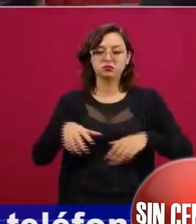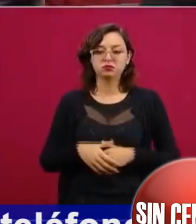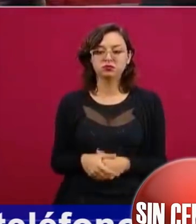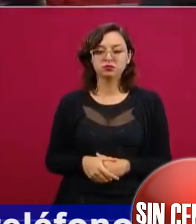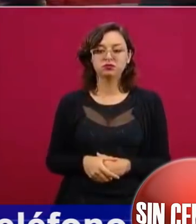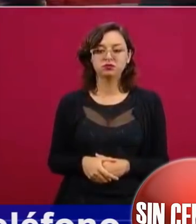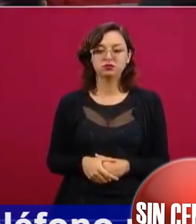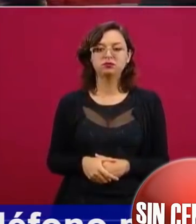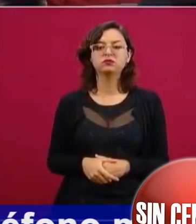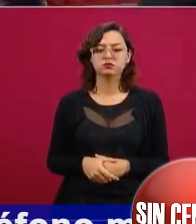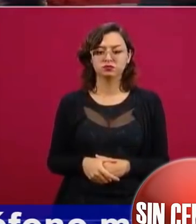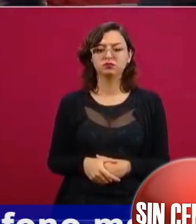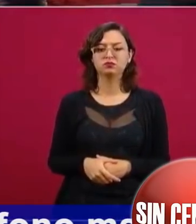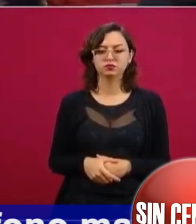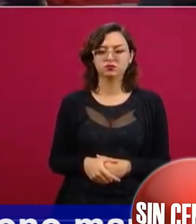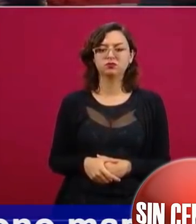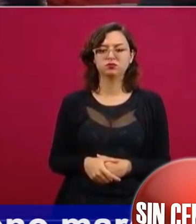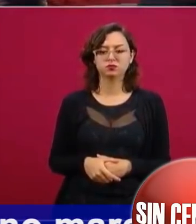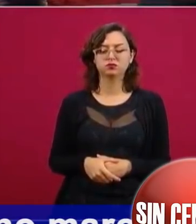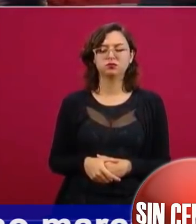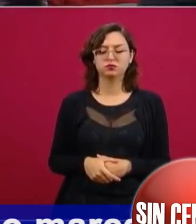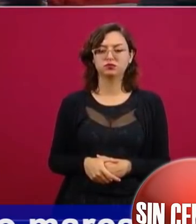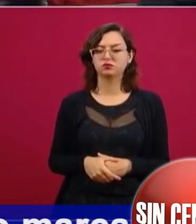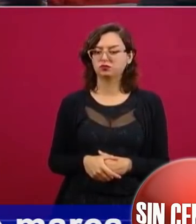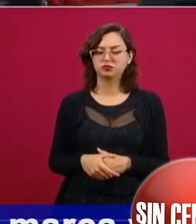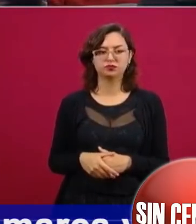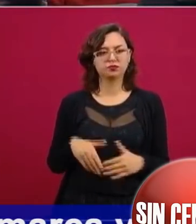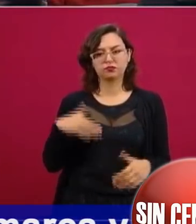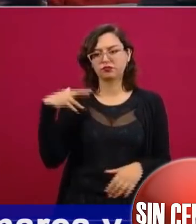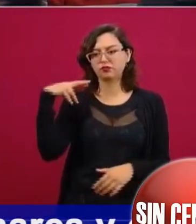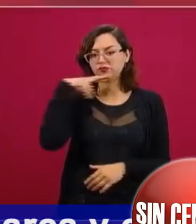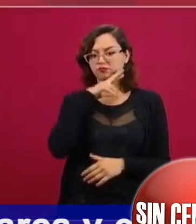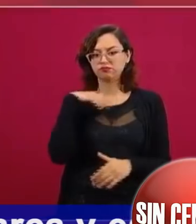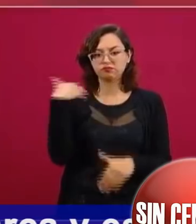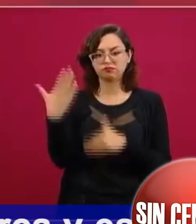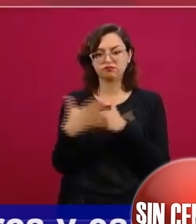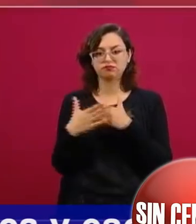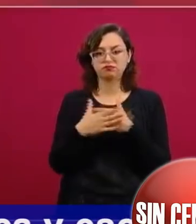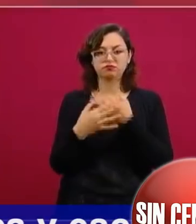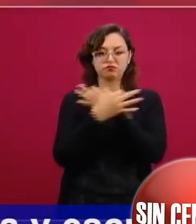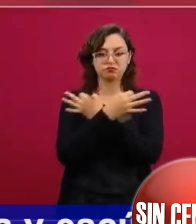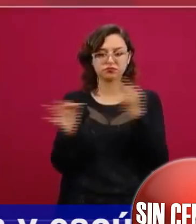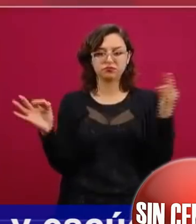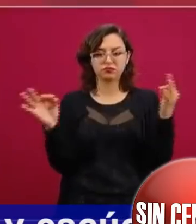semana, en 2 semanas? Sí, esto lo anunciamos a la brevedad, o sea, más tardar el lunes que entra.